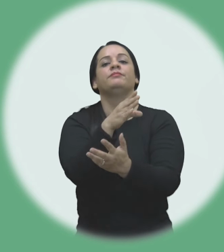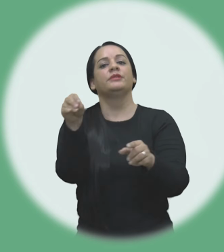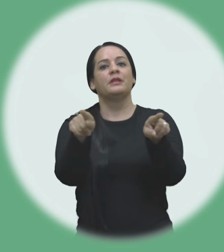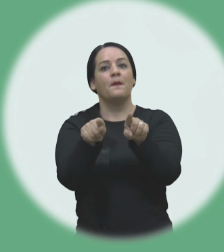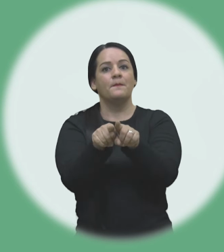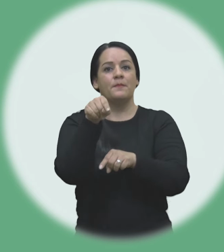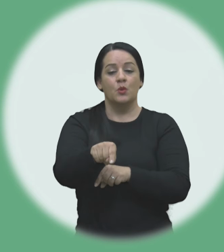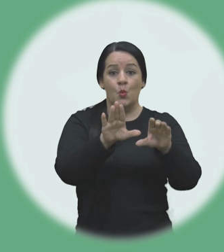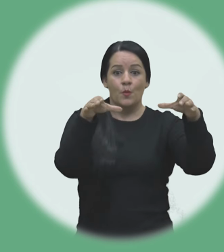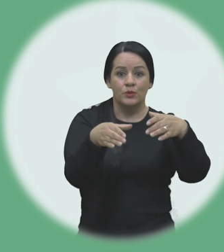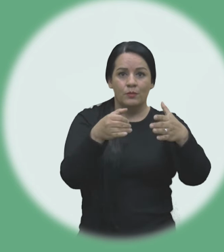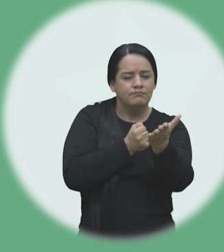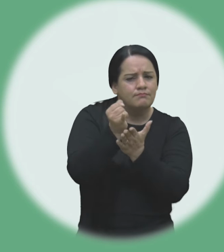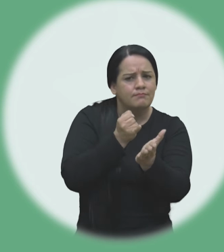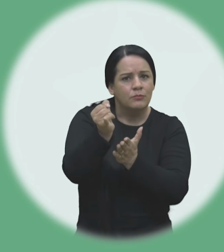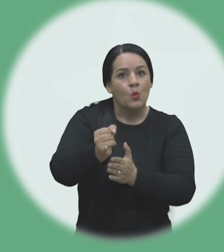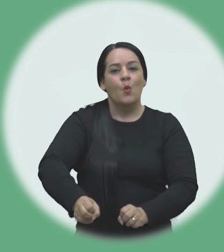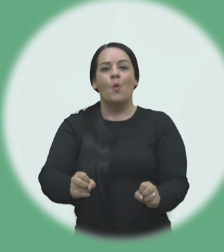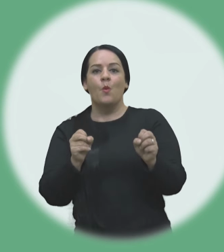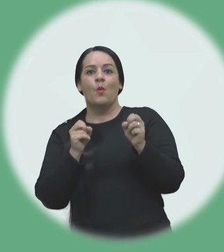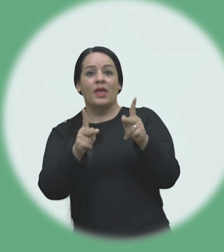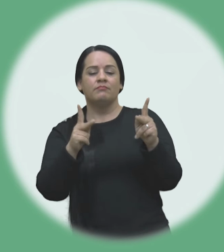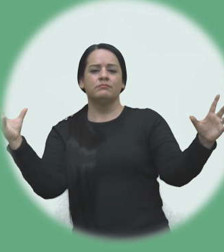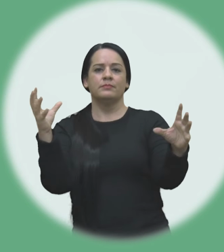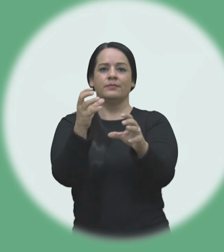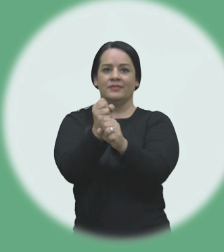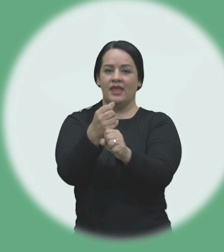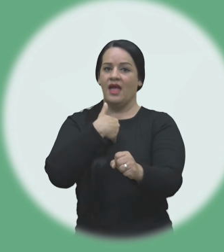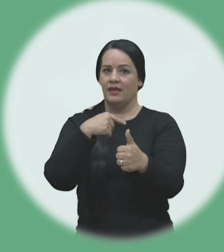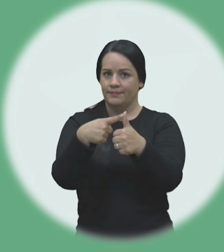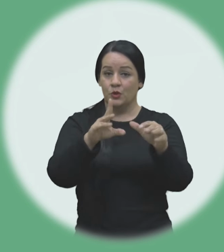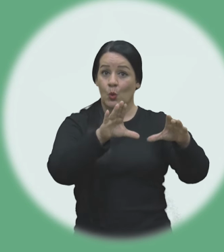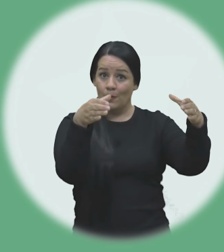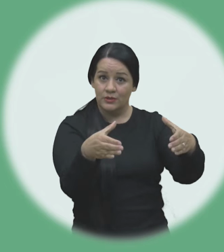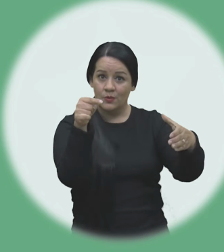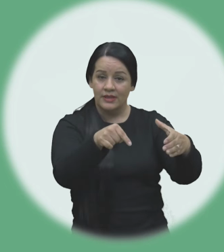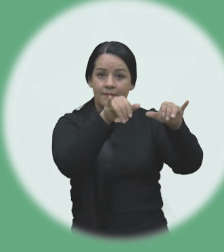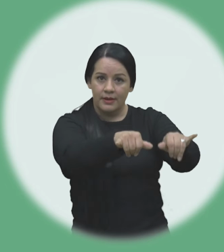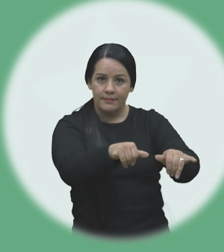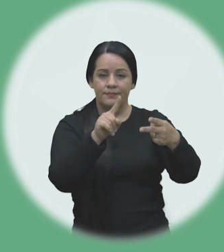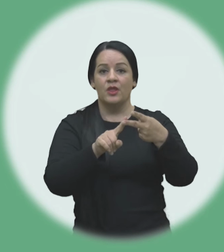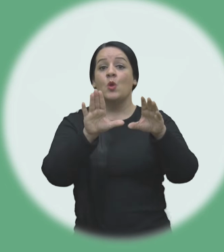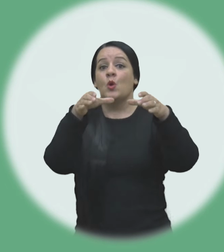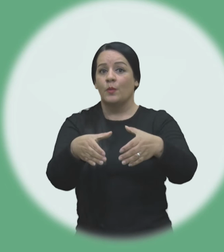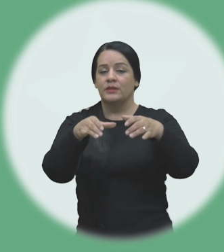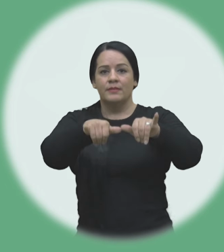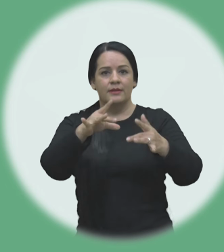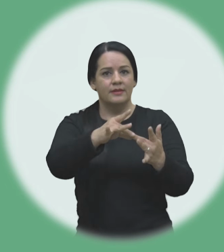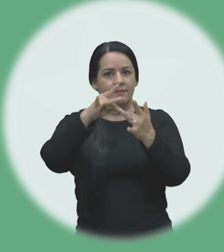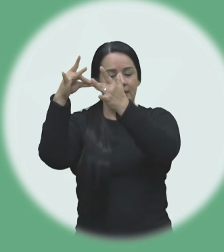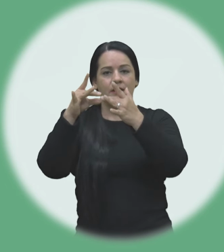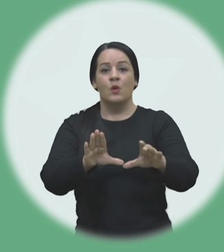último, están las comisiones de investigación. Ok, resumiendo tenemos las comisiones permanentes,